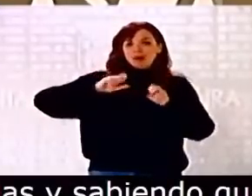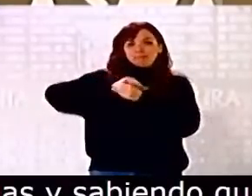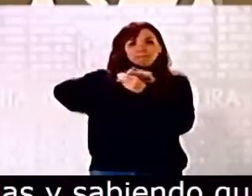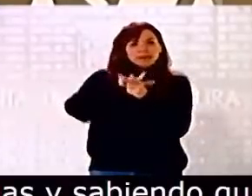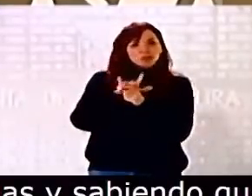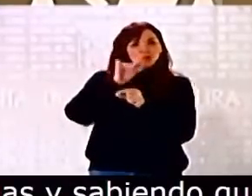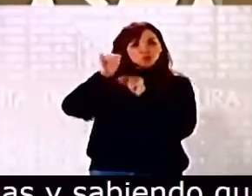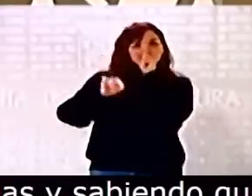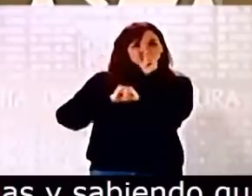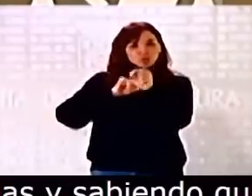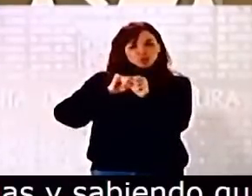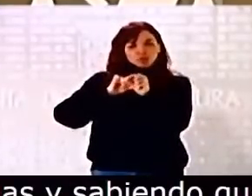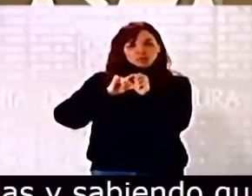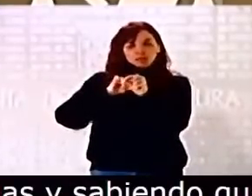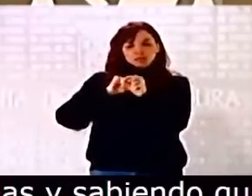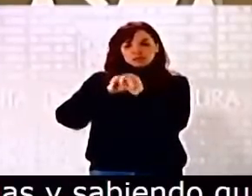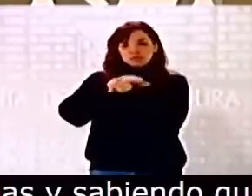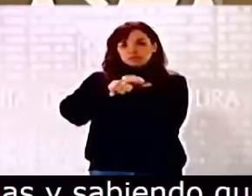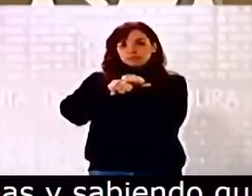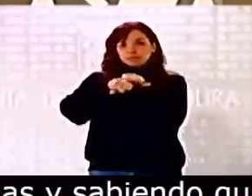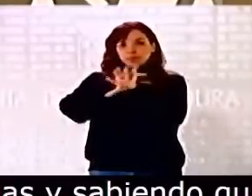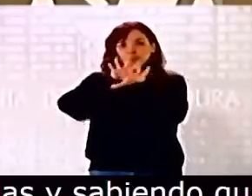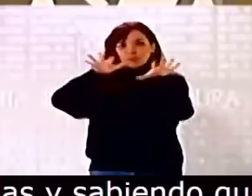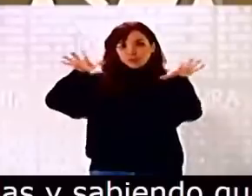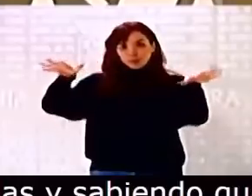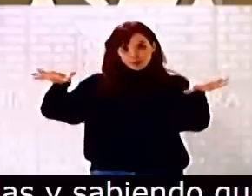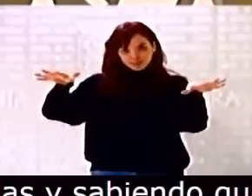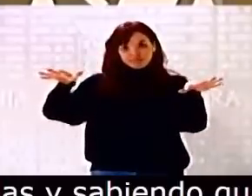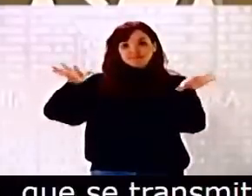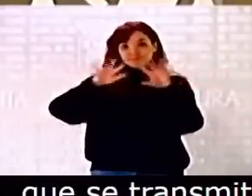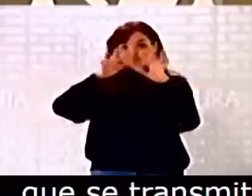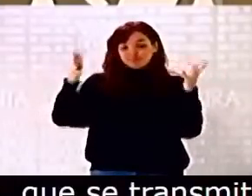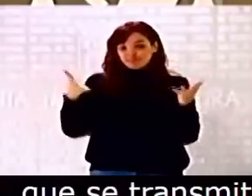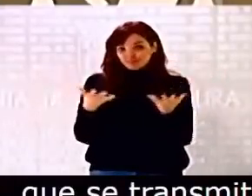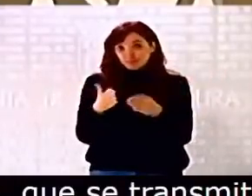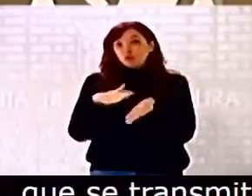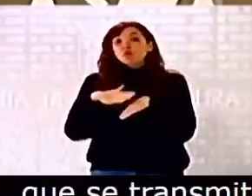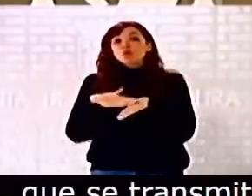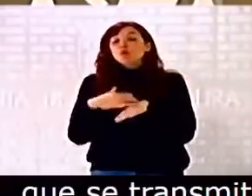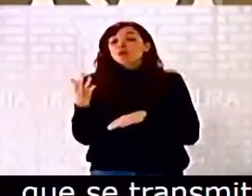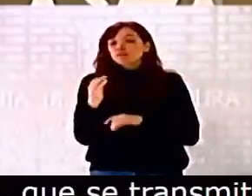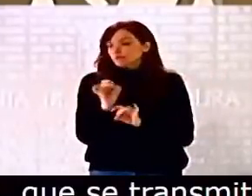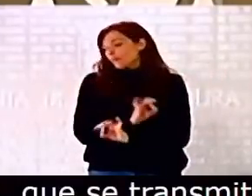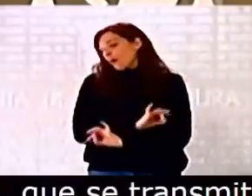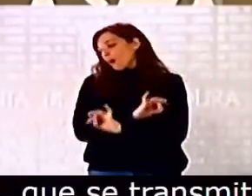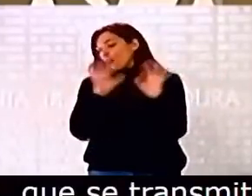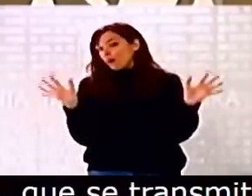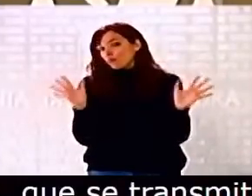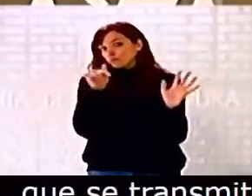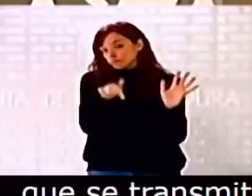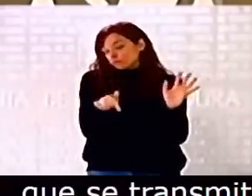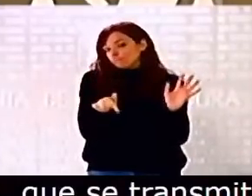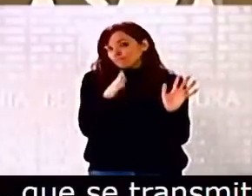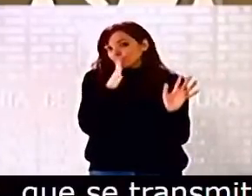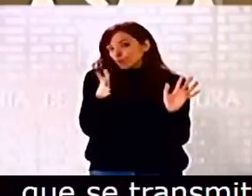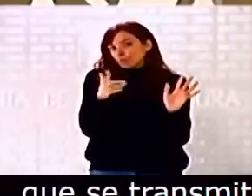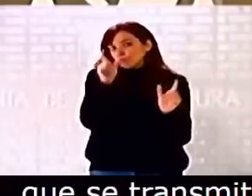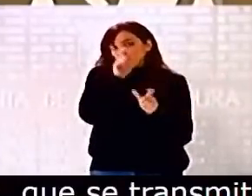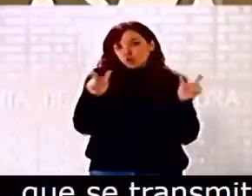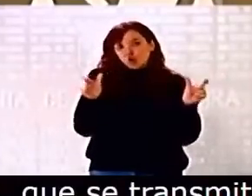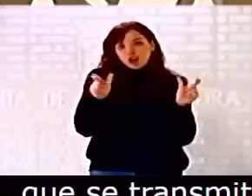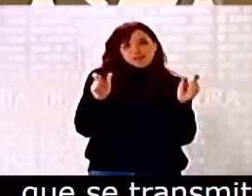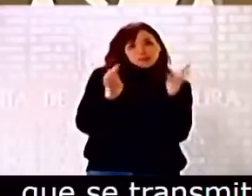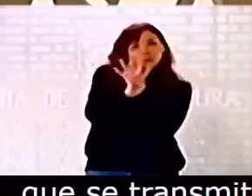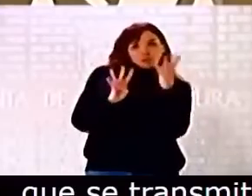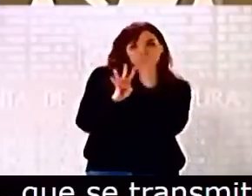traslade, que se transmita la enfermedad, que es sin duda ninguna la movilidad, tengamos